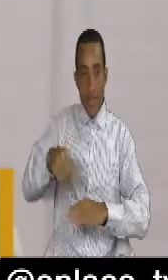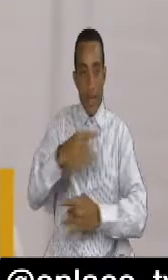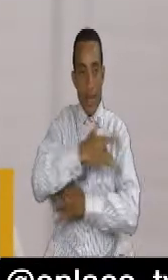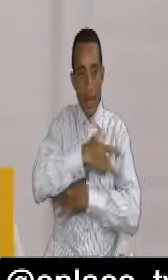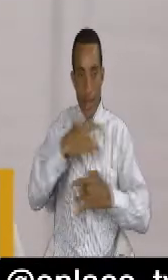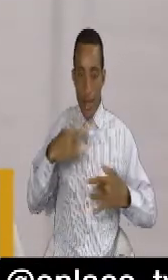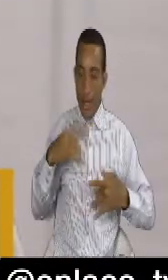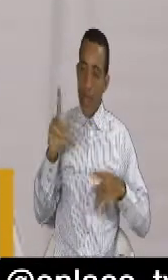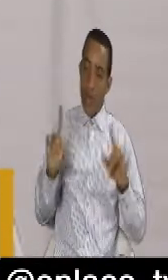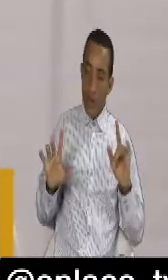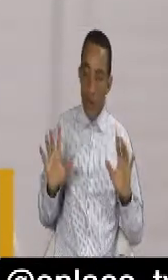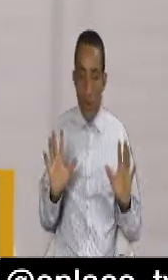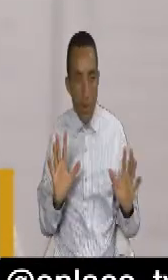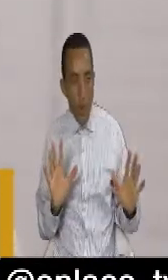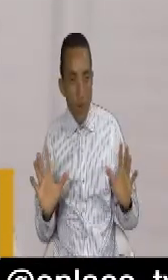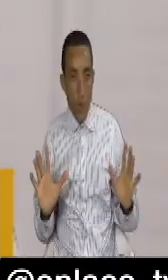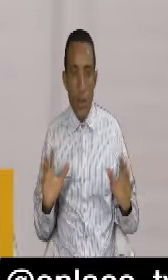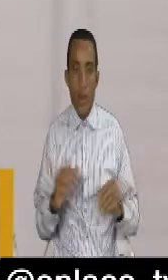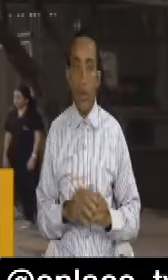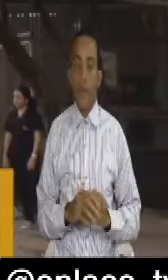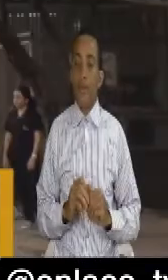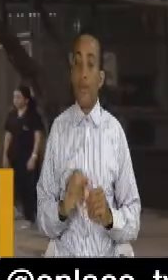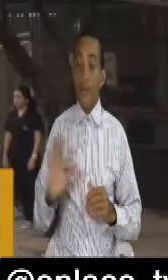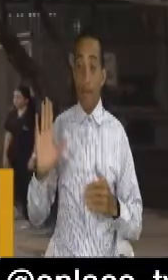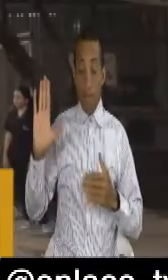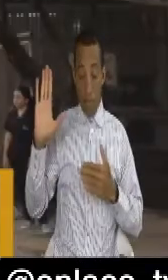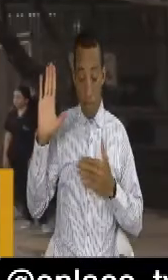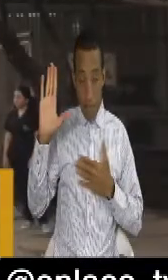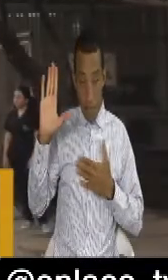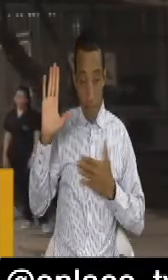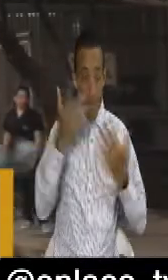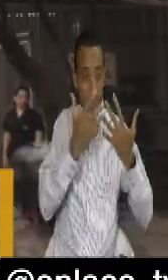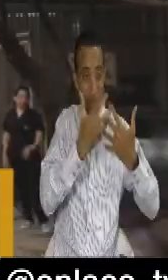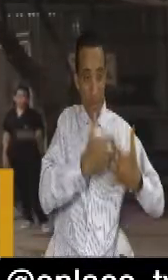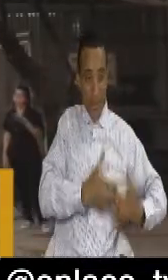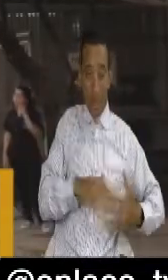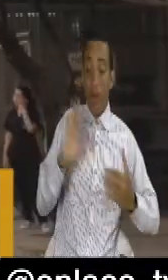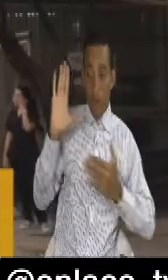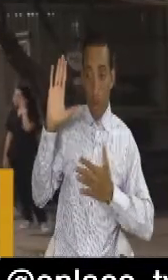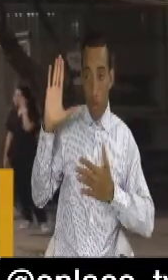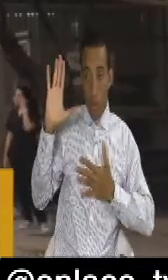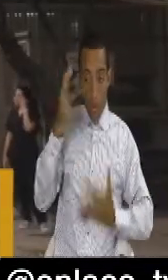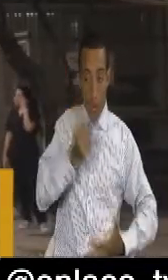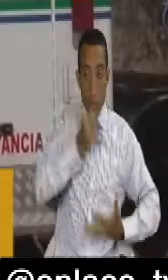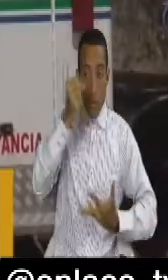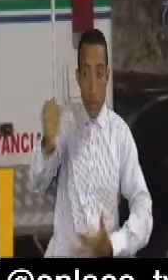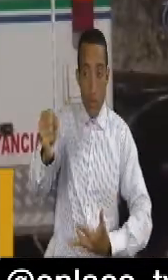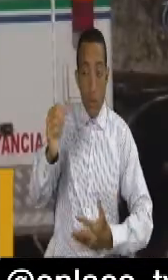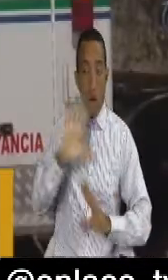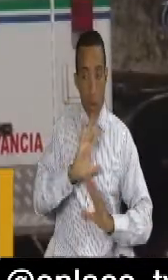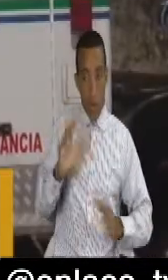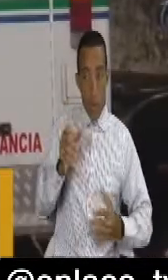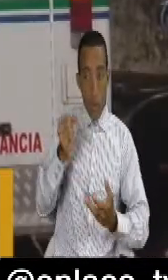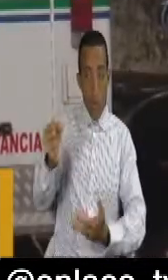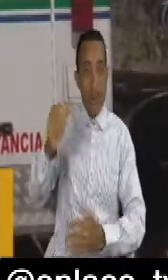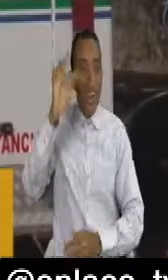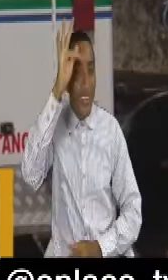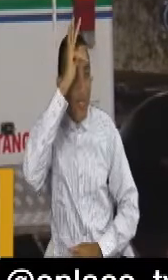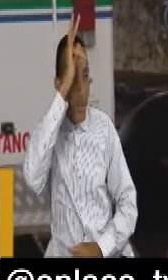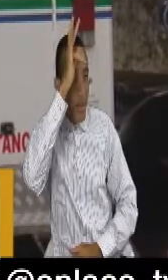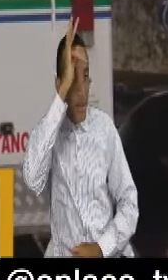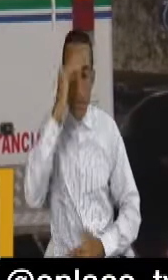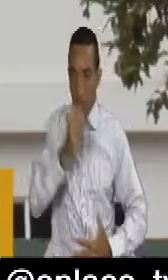algunas, en las cuales se ha comprometido Endisalud a generarle los recursos como acuerdos de pago al Hospital Regional del Magdalena